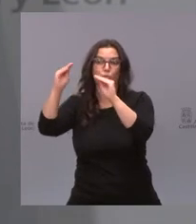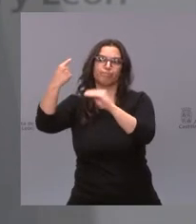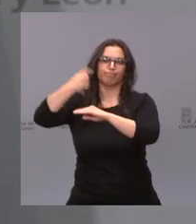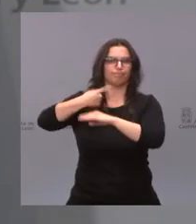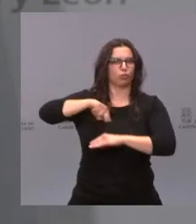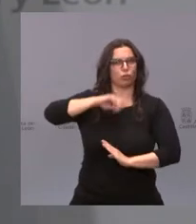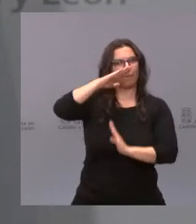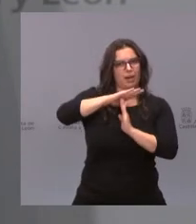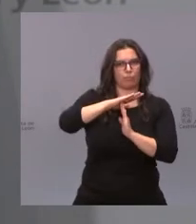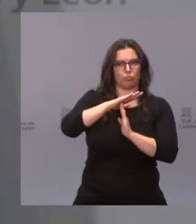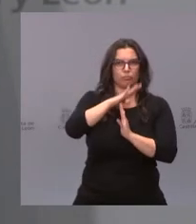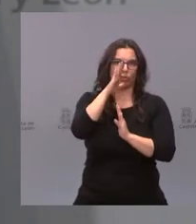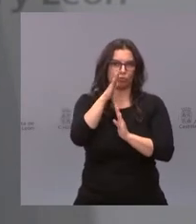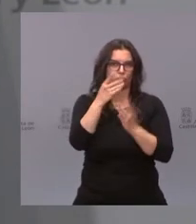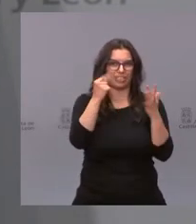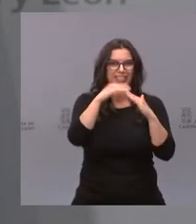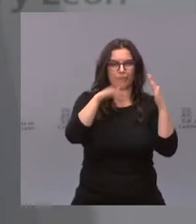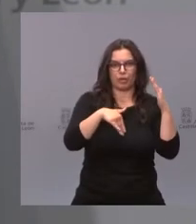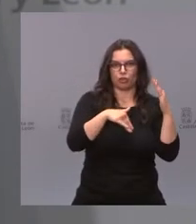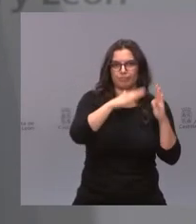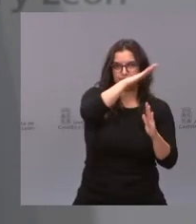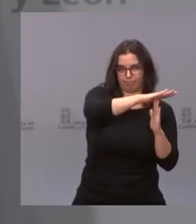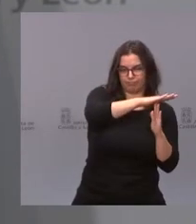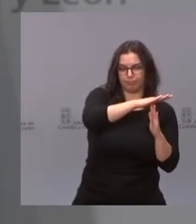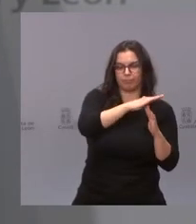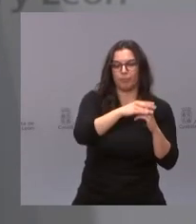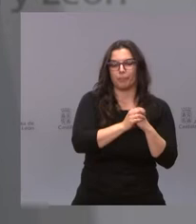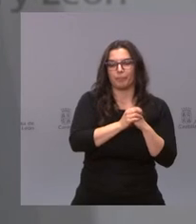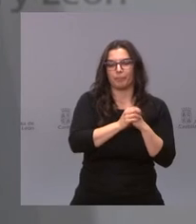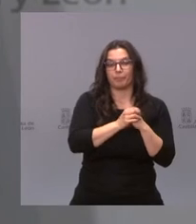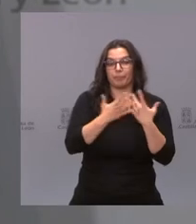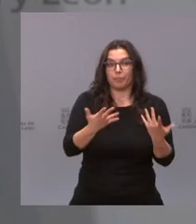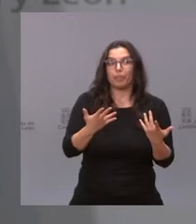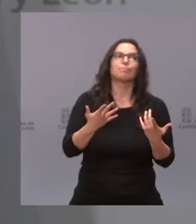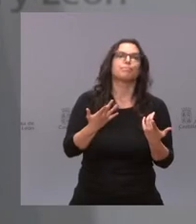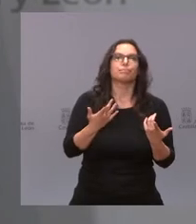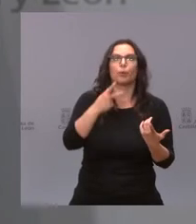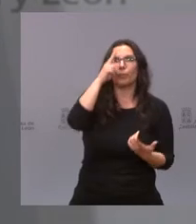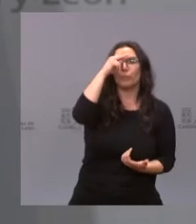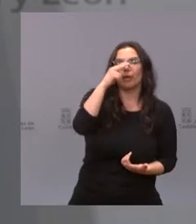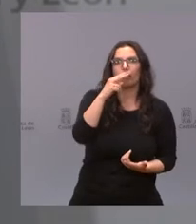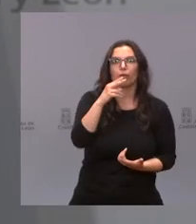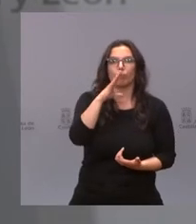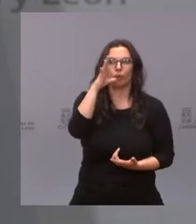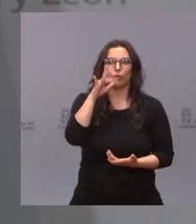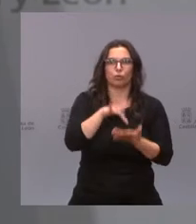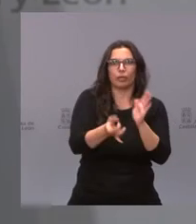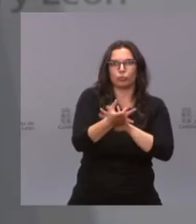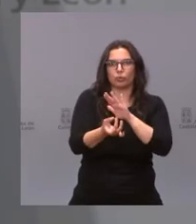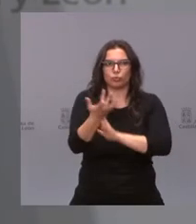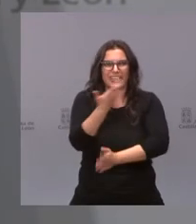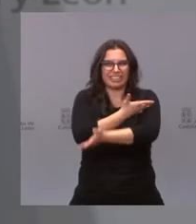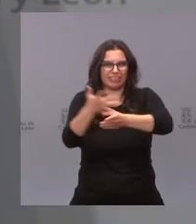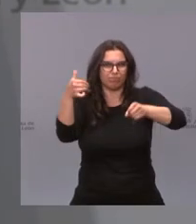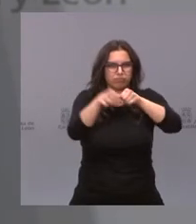estas políticas de vacunación, y que dada la preocupación por los eventos trombóticos, que quiero